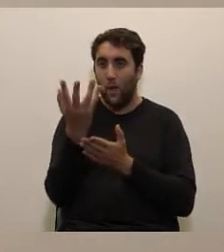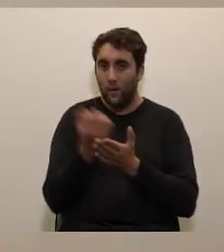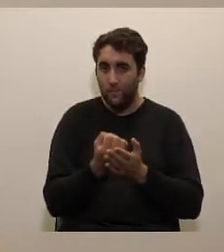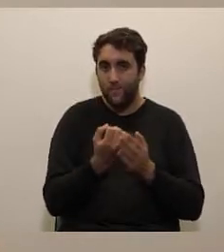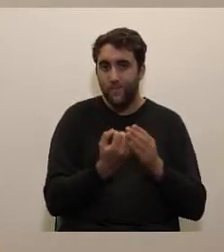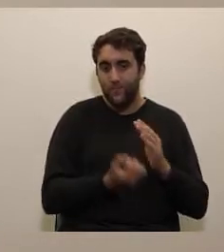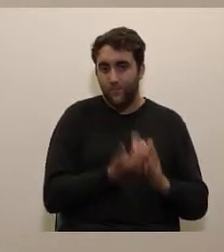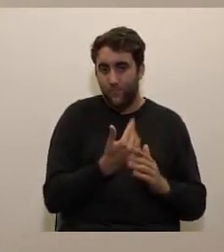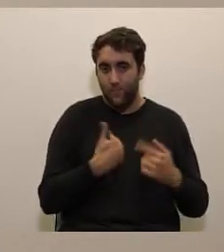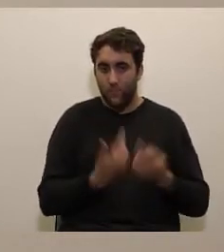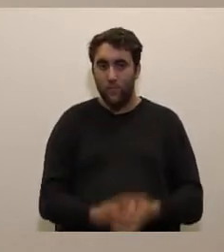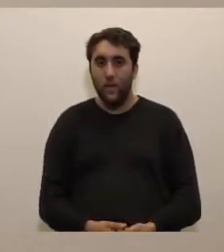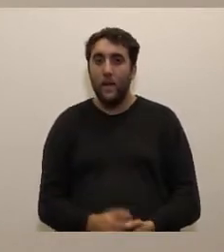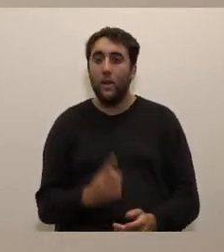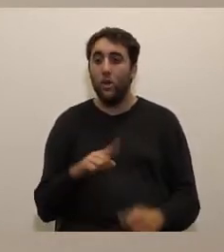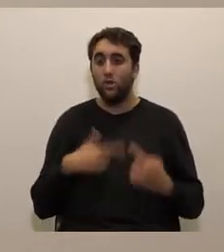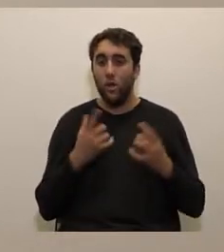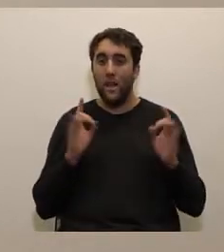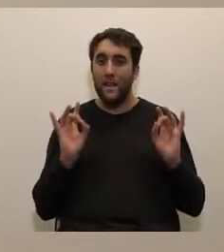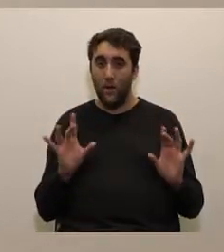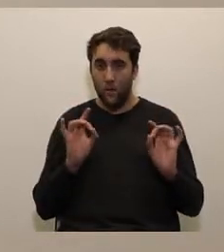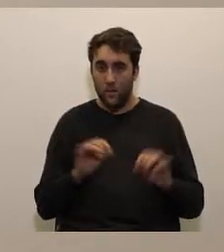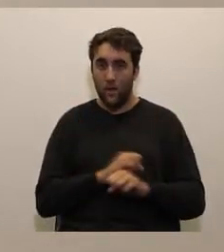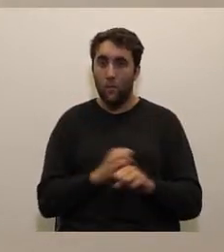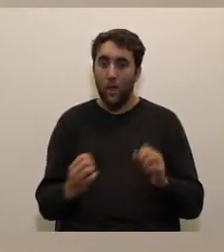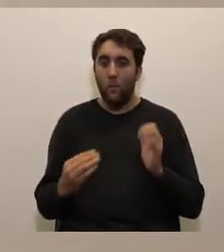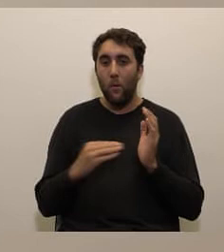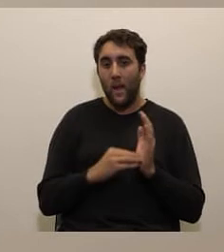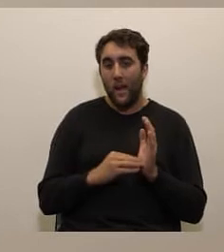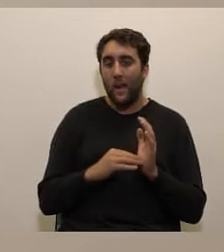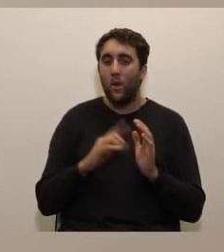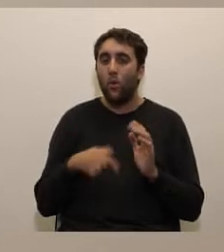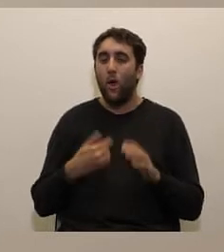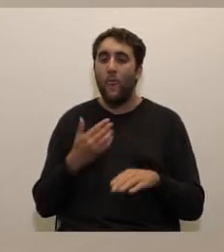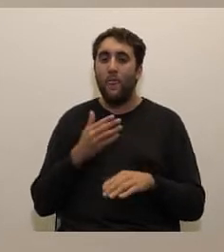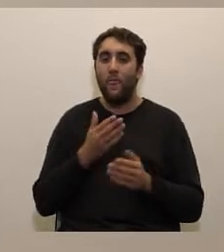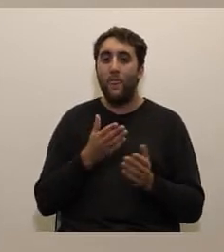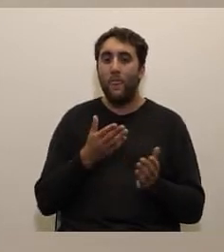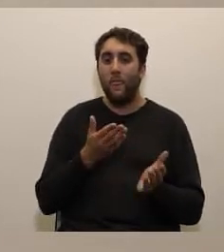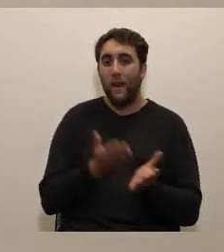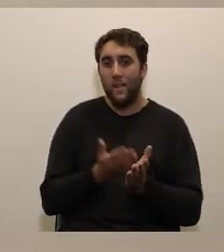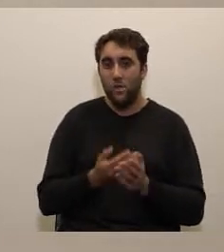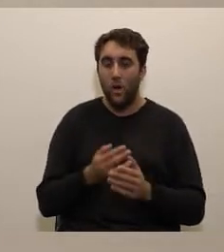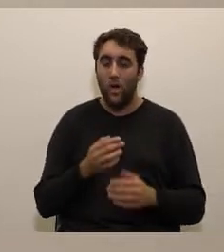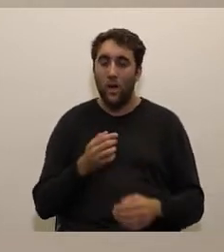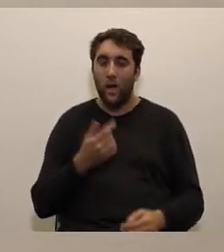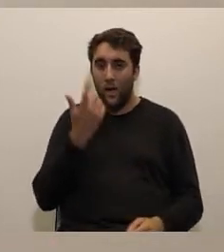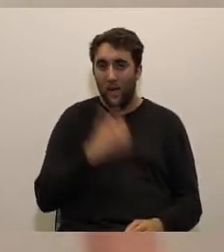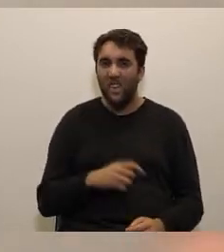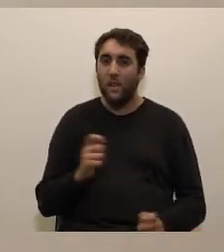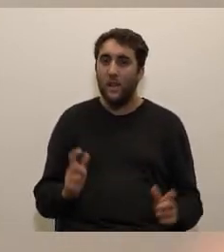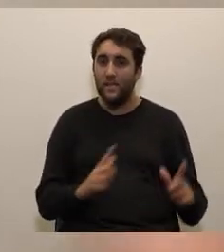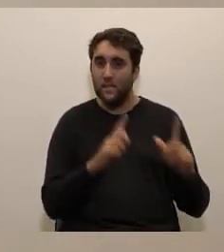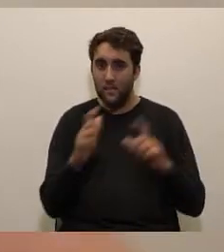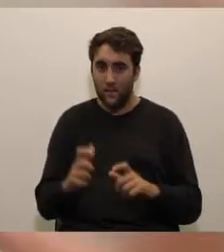esto que está buenísimo en Naturalista es que se pueden licenciar las imágenes, entonces terminan habiendo fotos que se suben de animales de